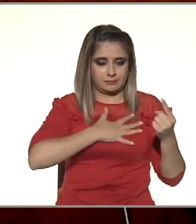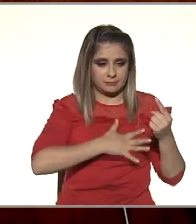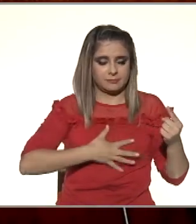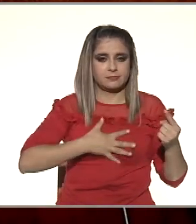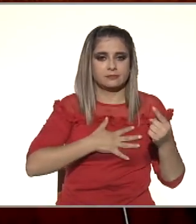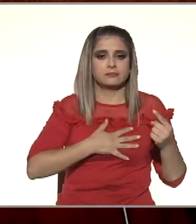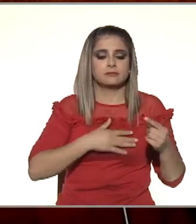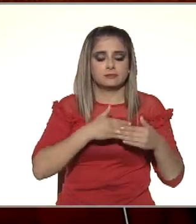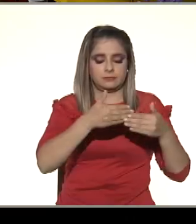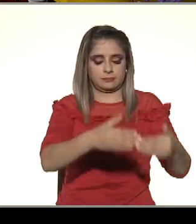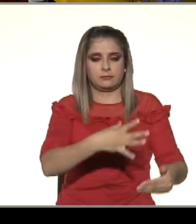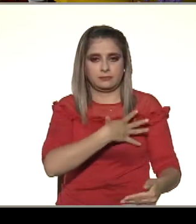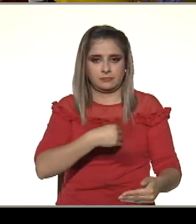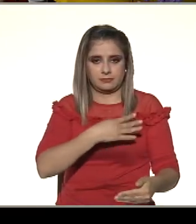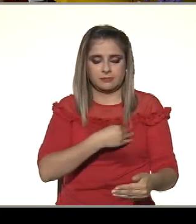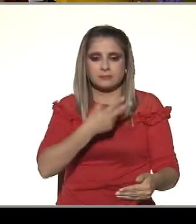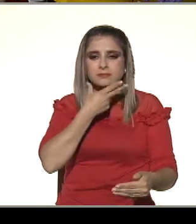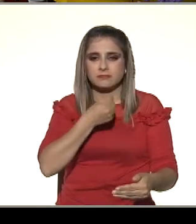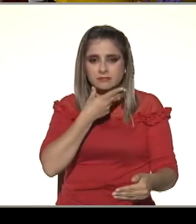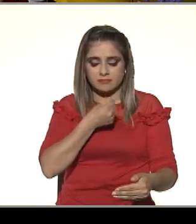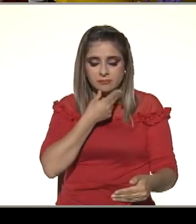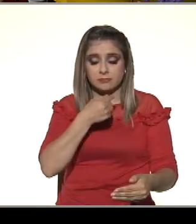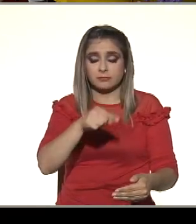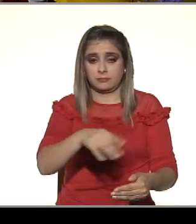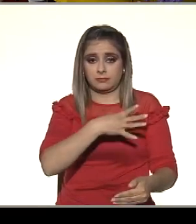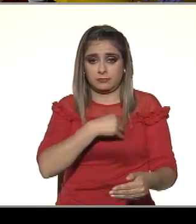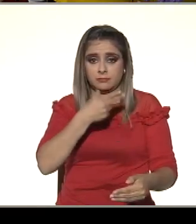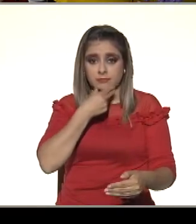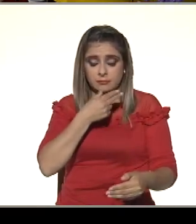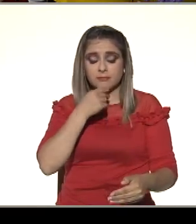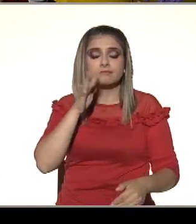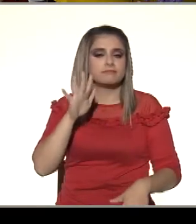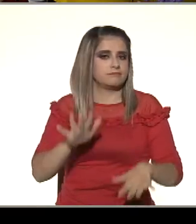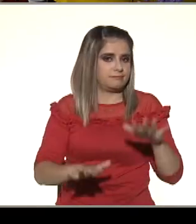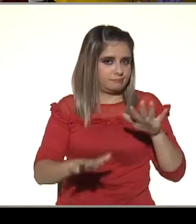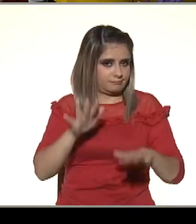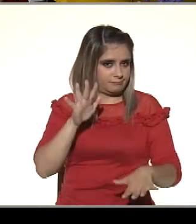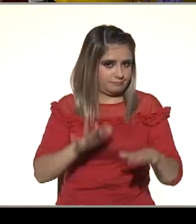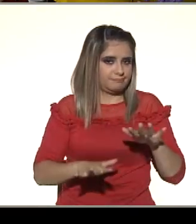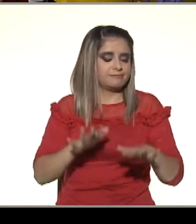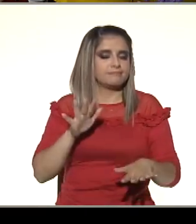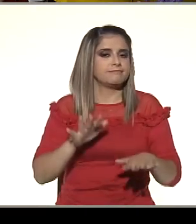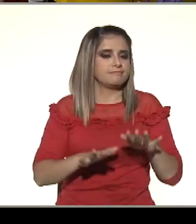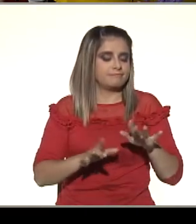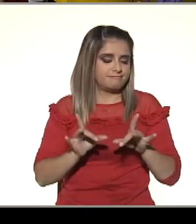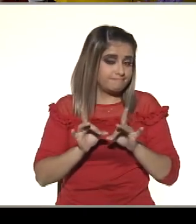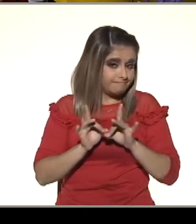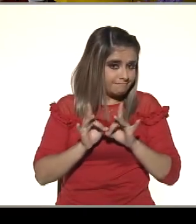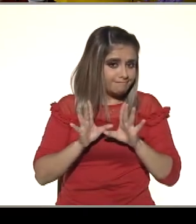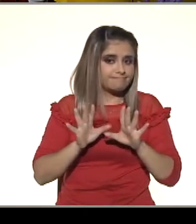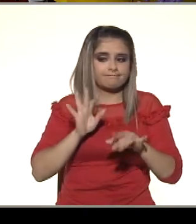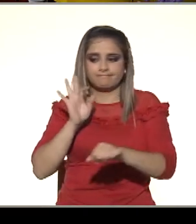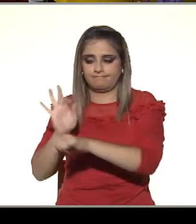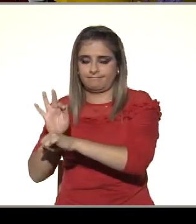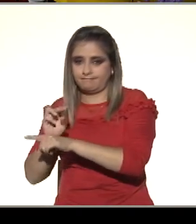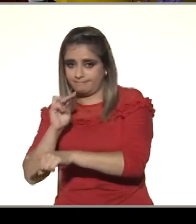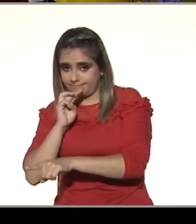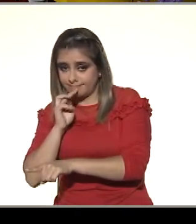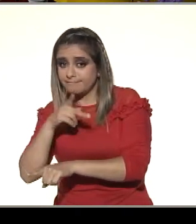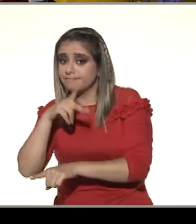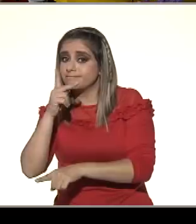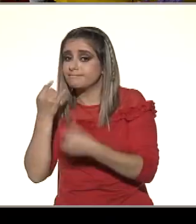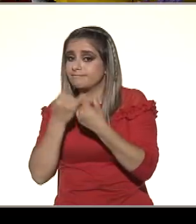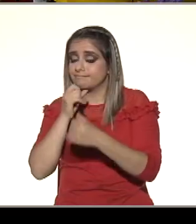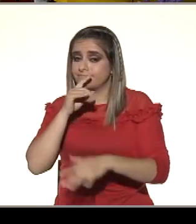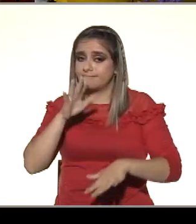son varones, los hijos tienden como a veces, de repente, pues protegen a la madre, pero también muchas